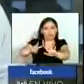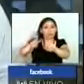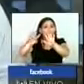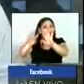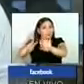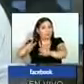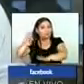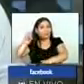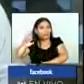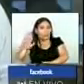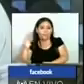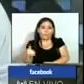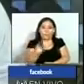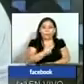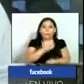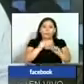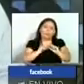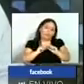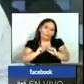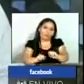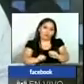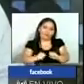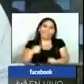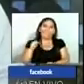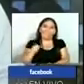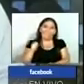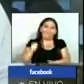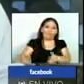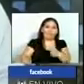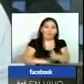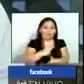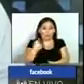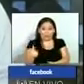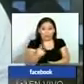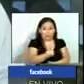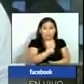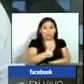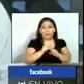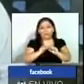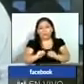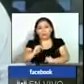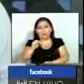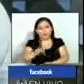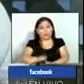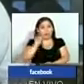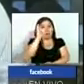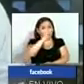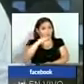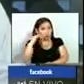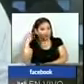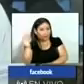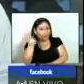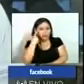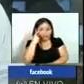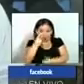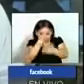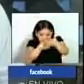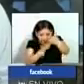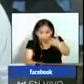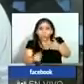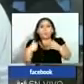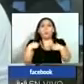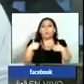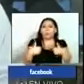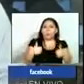773 Decesos Lamentamos Estas pérdidas Humanas Que se dan En nuestro territorio Pero En las cifras Positivas